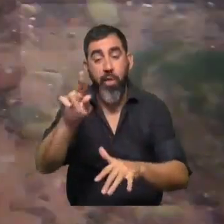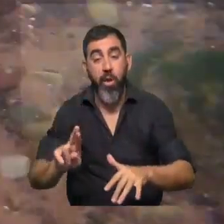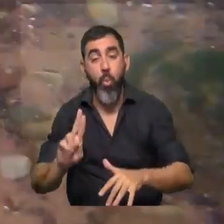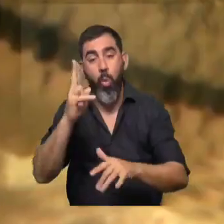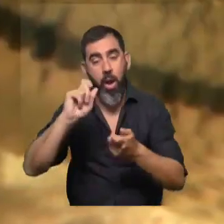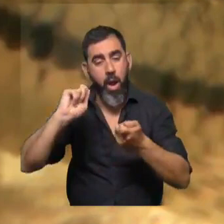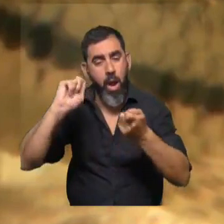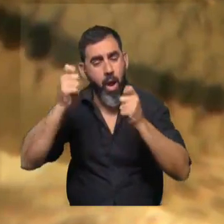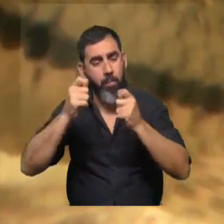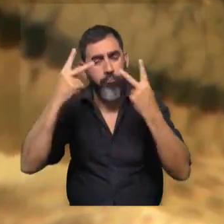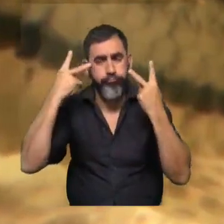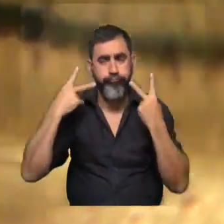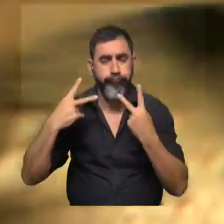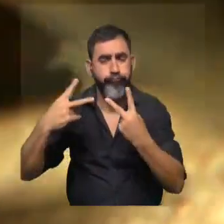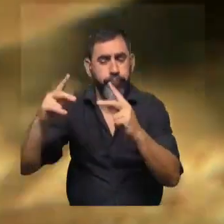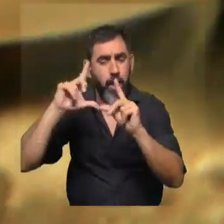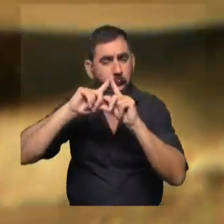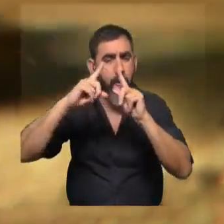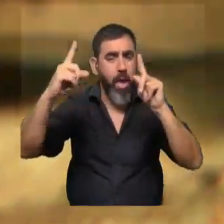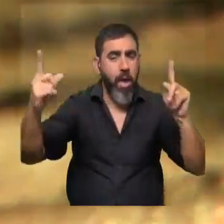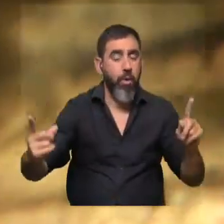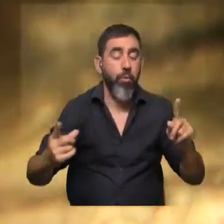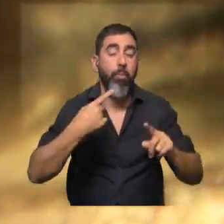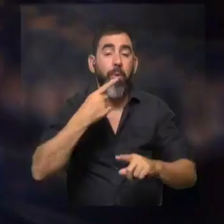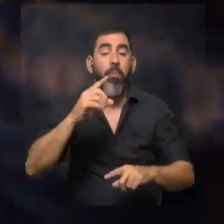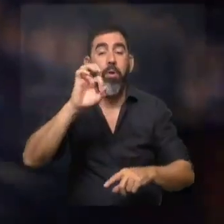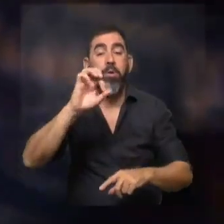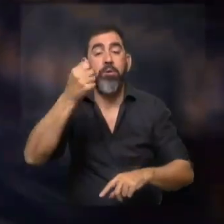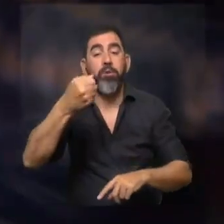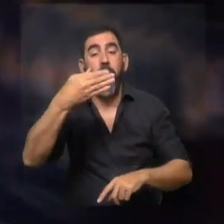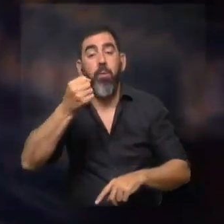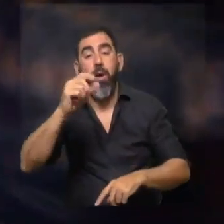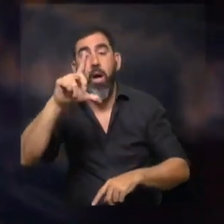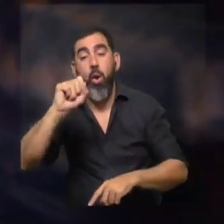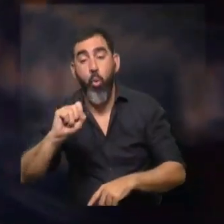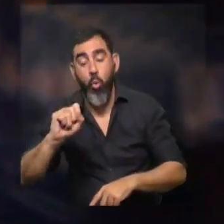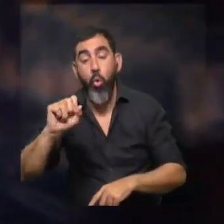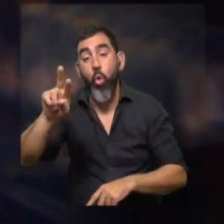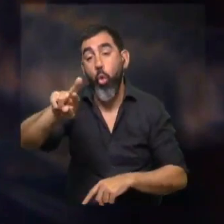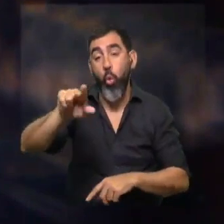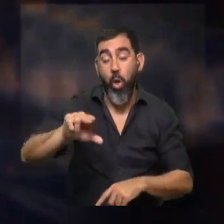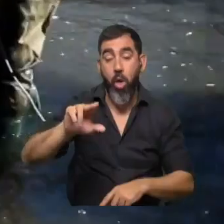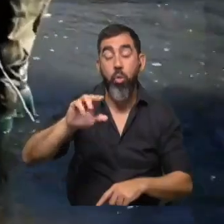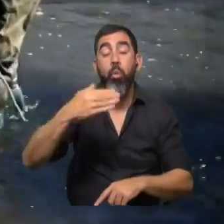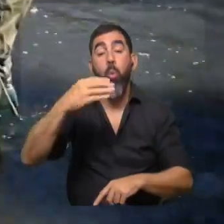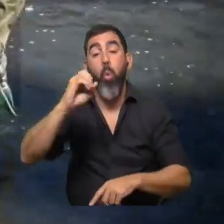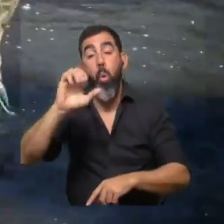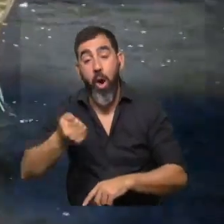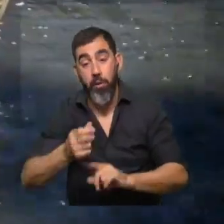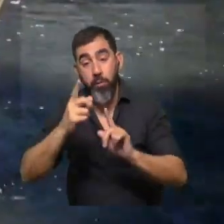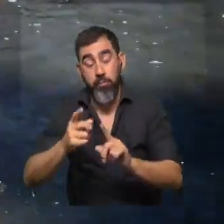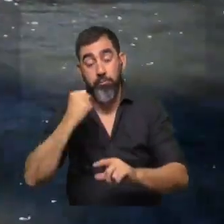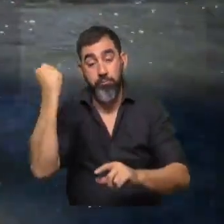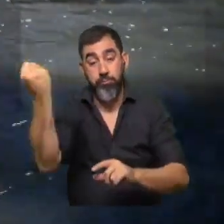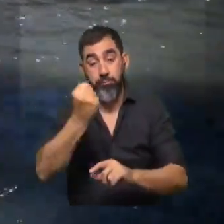migran grandes distancias en poco tiempo, como lo es el sábalo, el dorado y la boga, que son especies de importancia comercial muy relevante en el río Uruguay